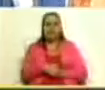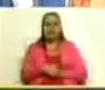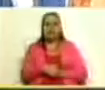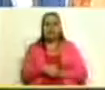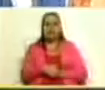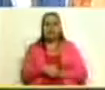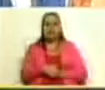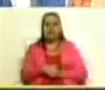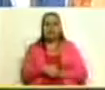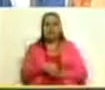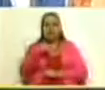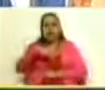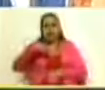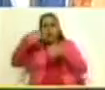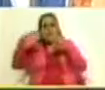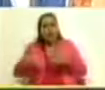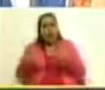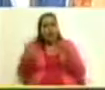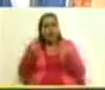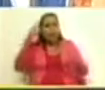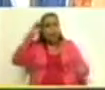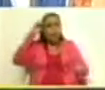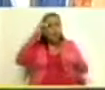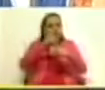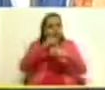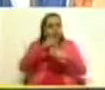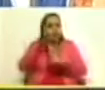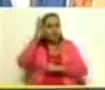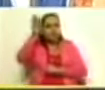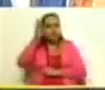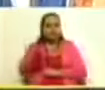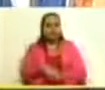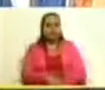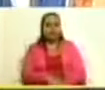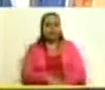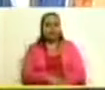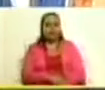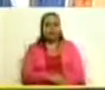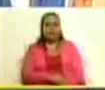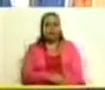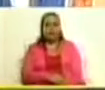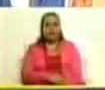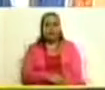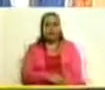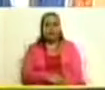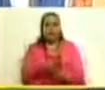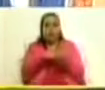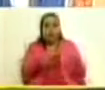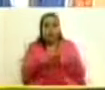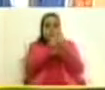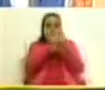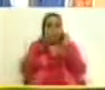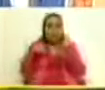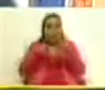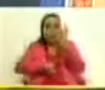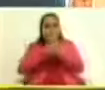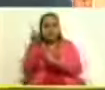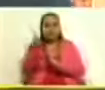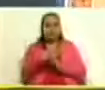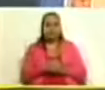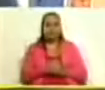que son muchos los desafíos en los que nos enfrentamos, pero que juntos y juntas vamos a seguir avanzando.